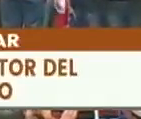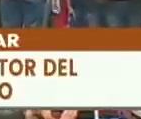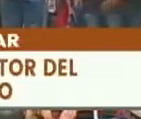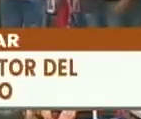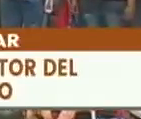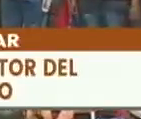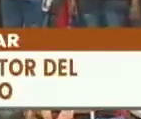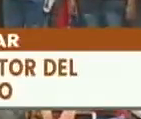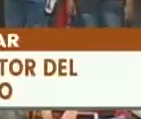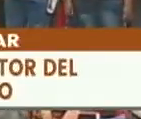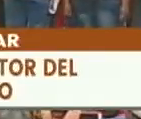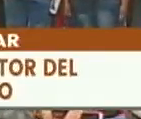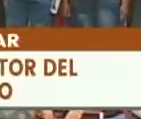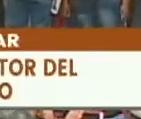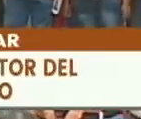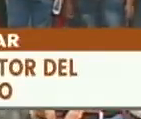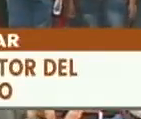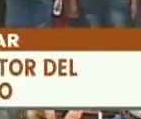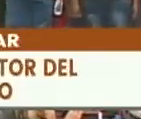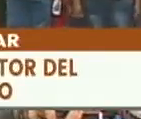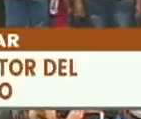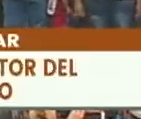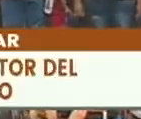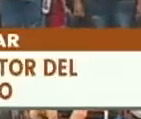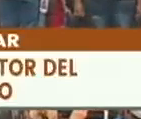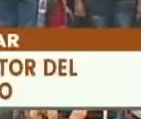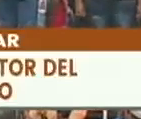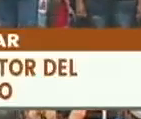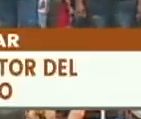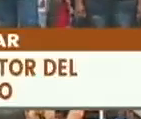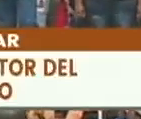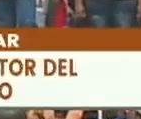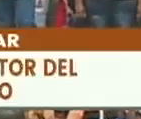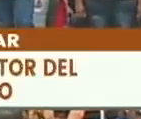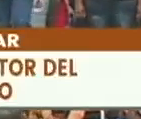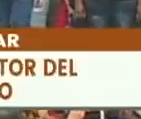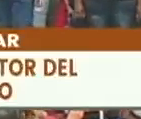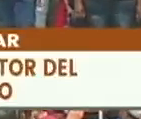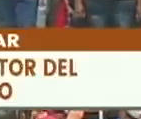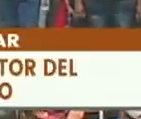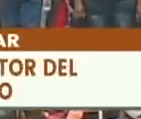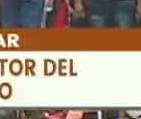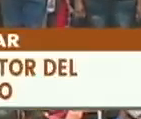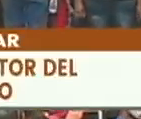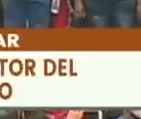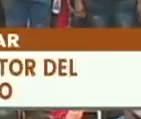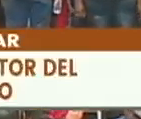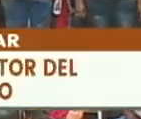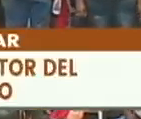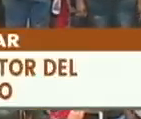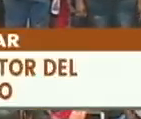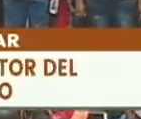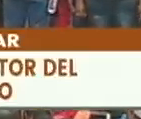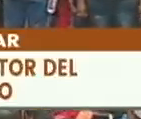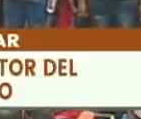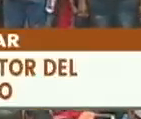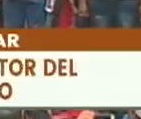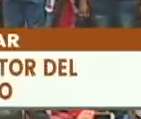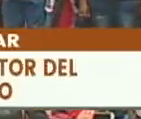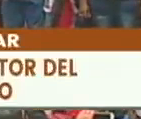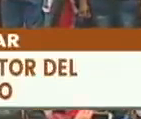Ese aparece por todos lados, una figurita repetida. Pero digo esto, es para que no perdamos la memoria. Para que nosotros,